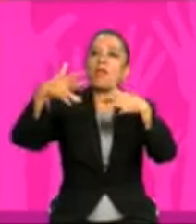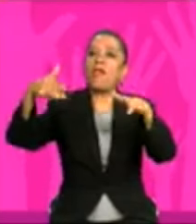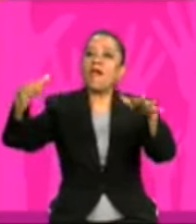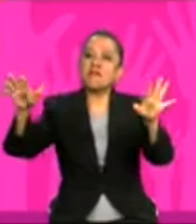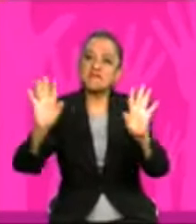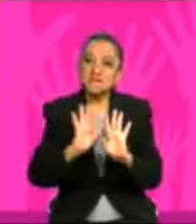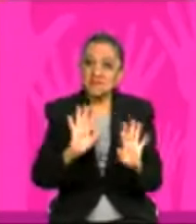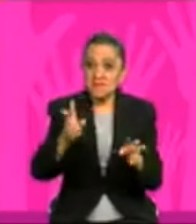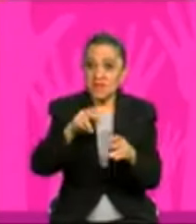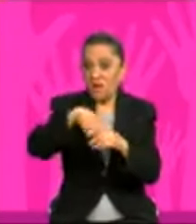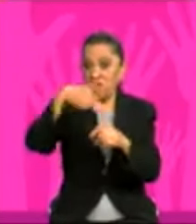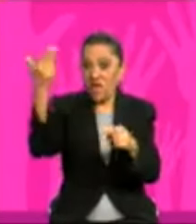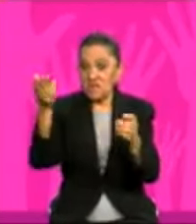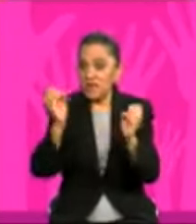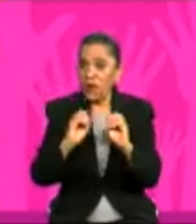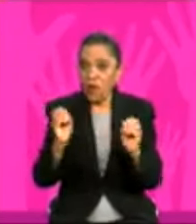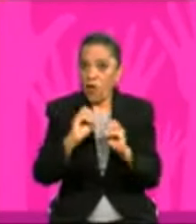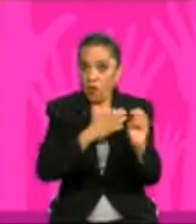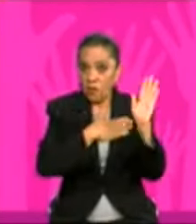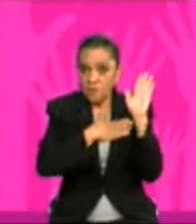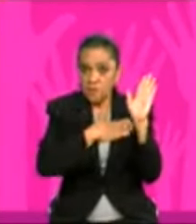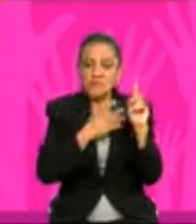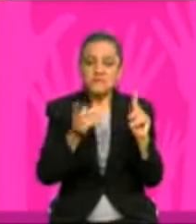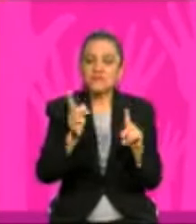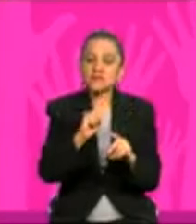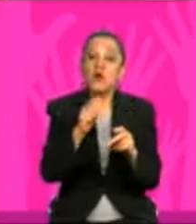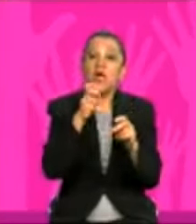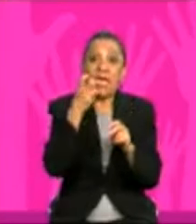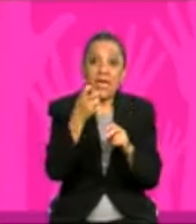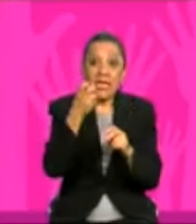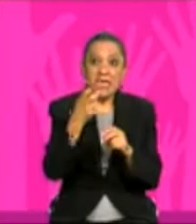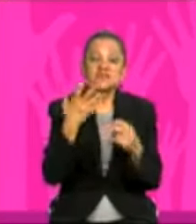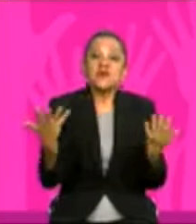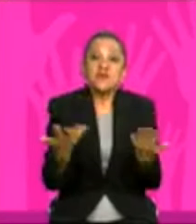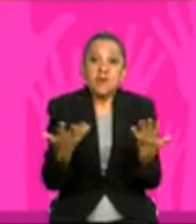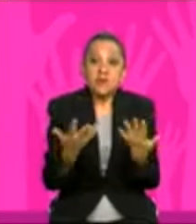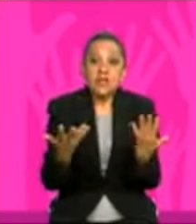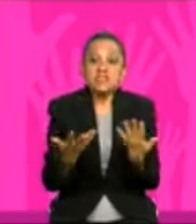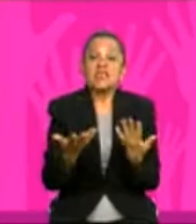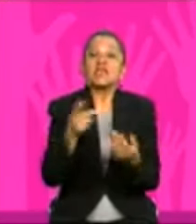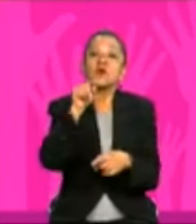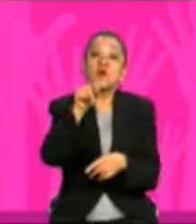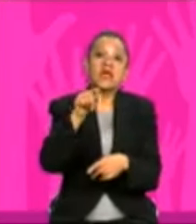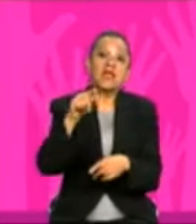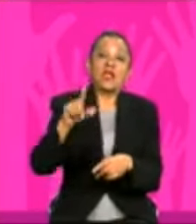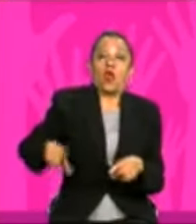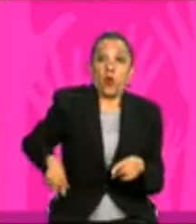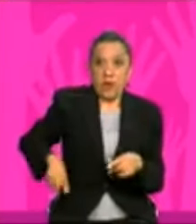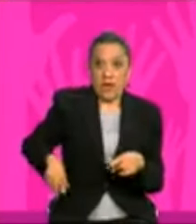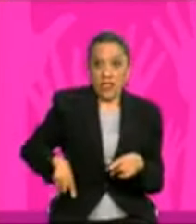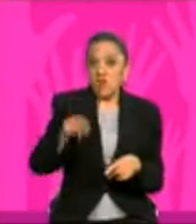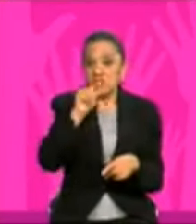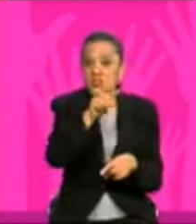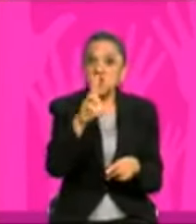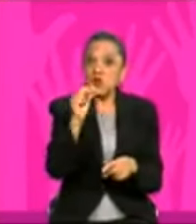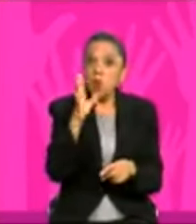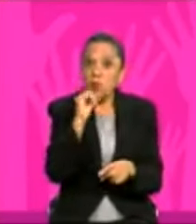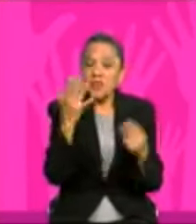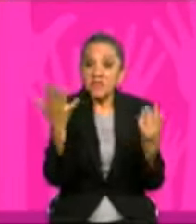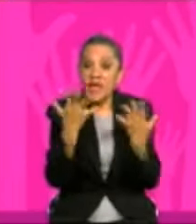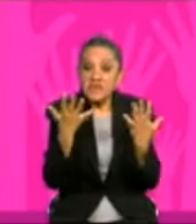vacías. Vamos a hacer lo que tu gobernador y tú nunca pudieron hacer, lograr una atención digna, de calidad y